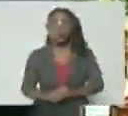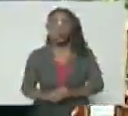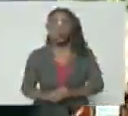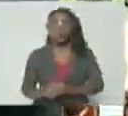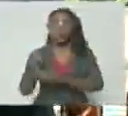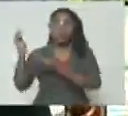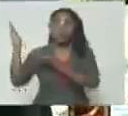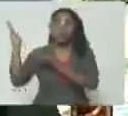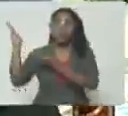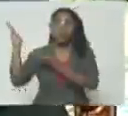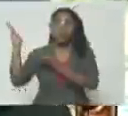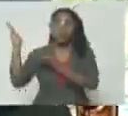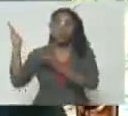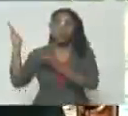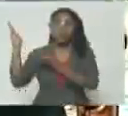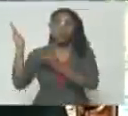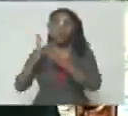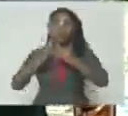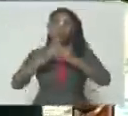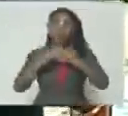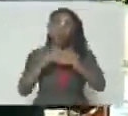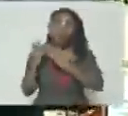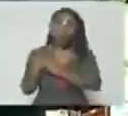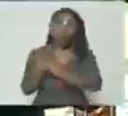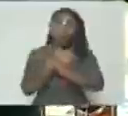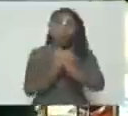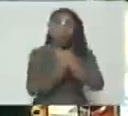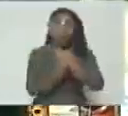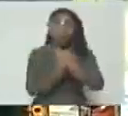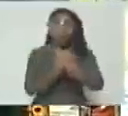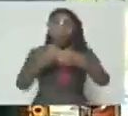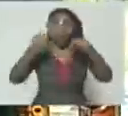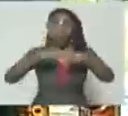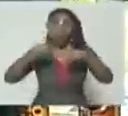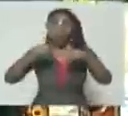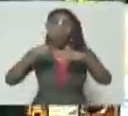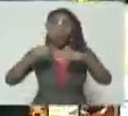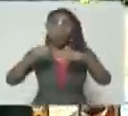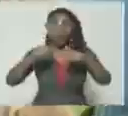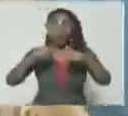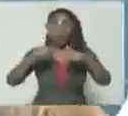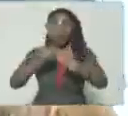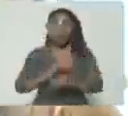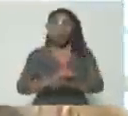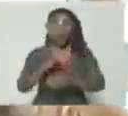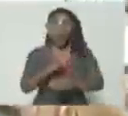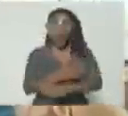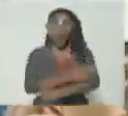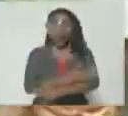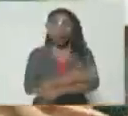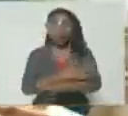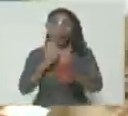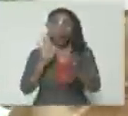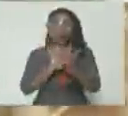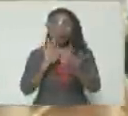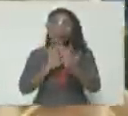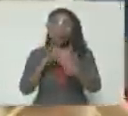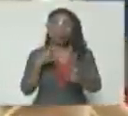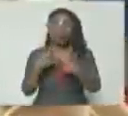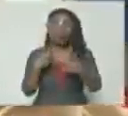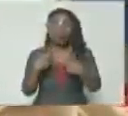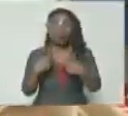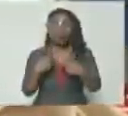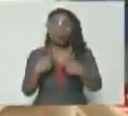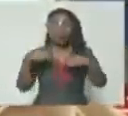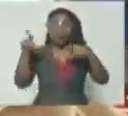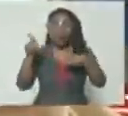Bien. Todos los que nos están acompañando hoy aquí, han tenido relación financiera o no